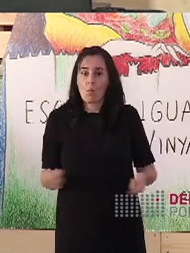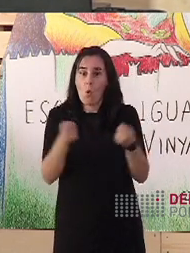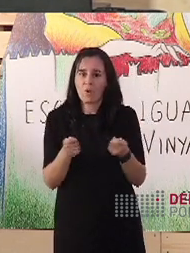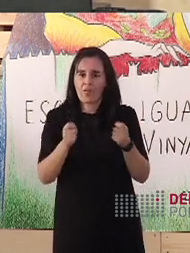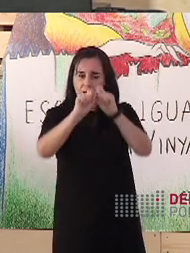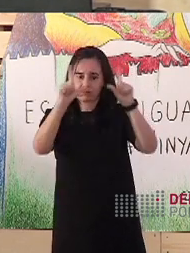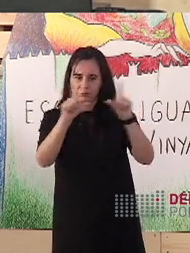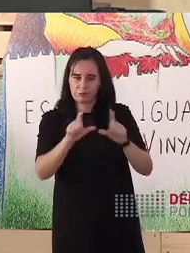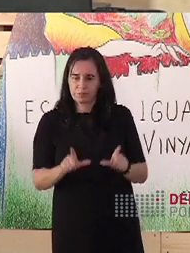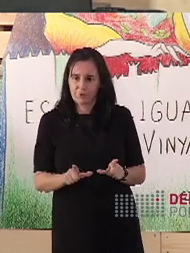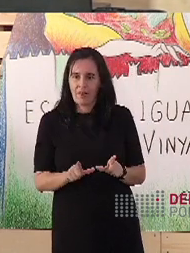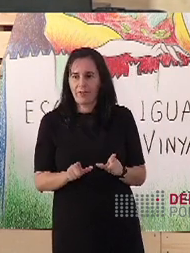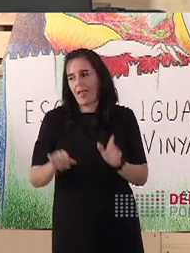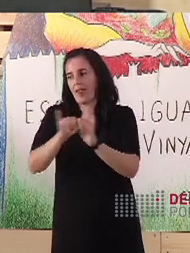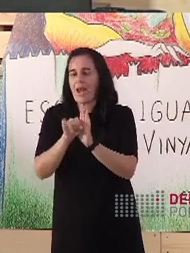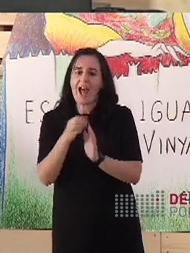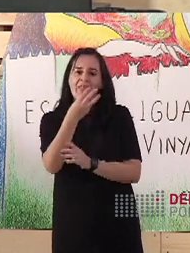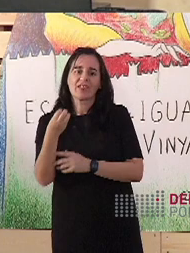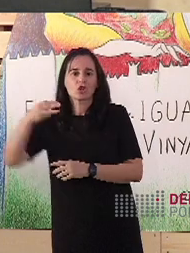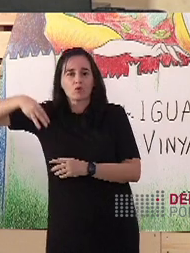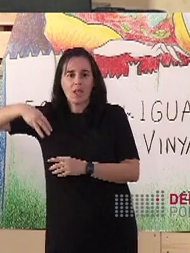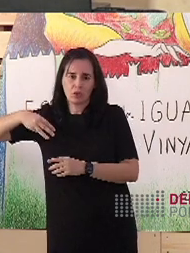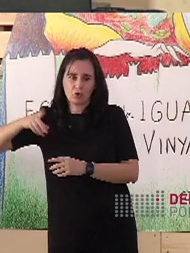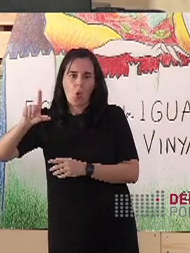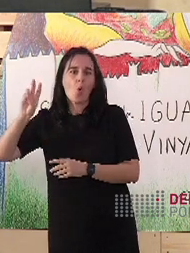A 300 metros, Lucía te espera. Hay